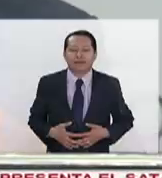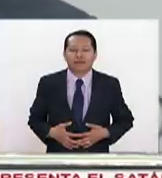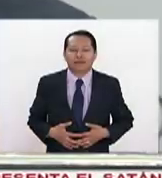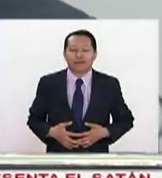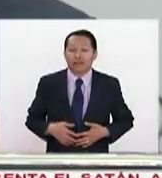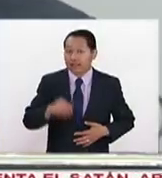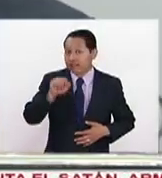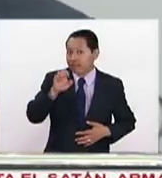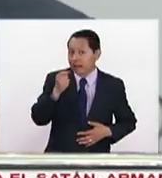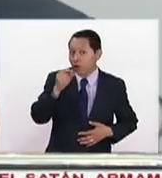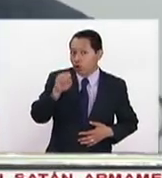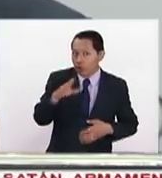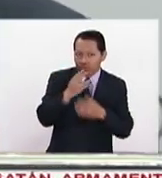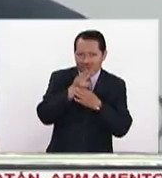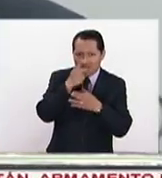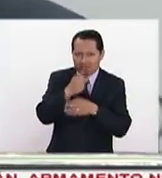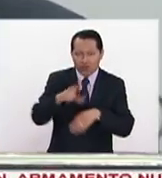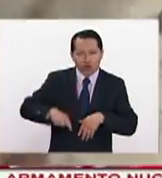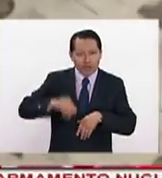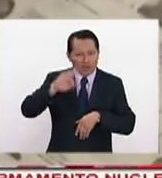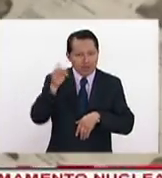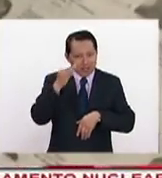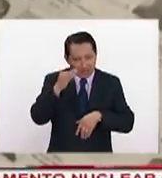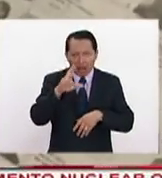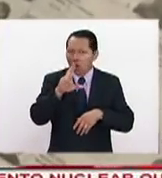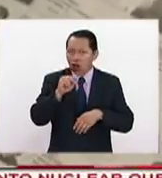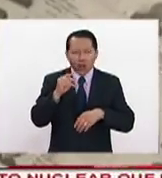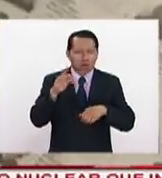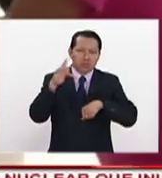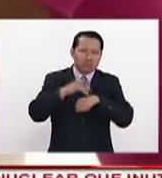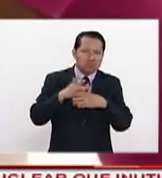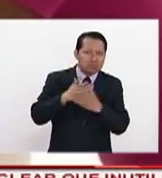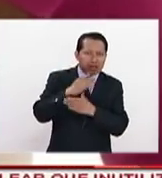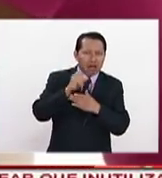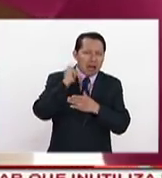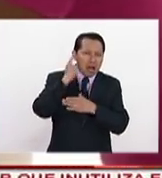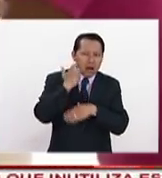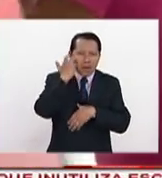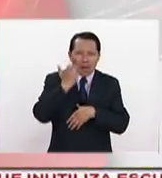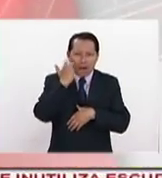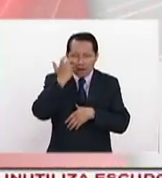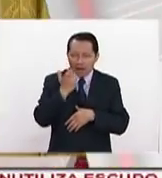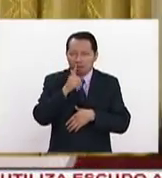Reitera la Secretaría de Gobernación que el gobierno federal no está involucrado en el proceso electoral.